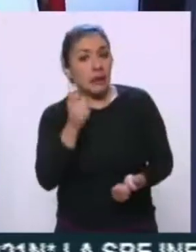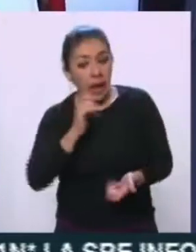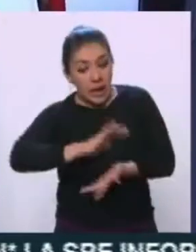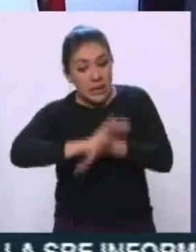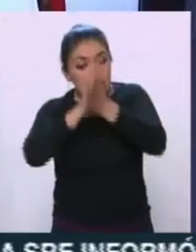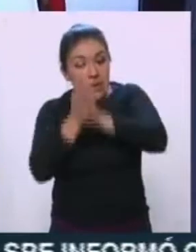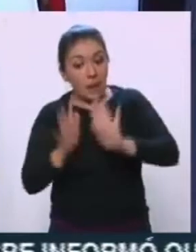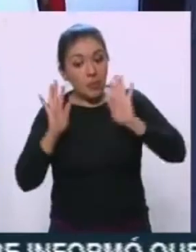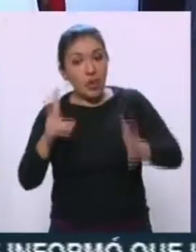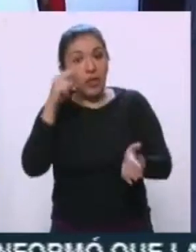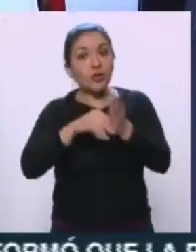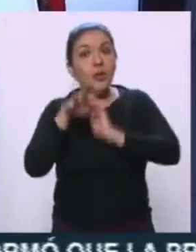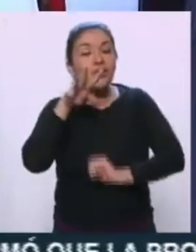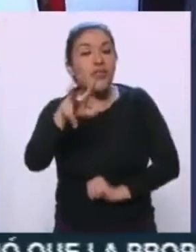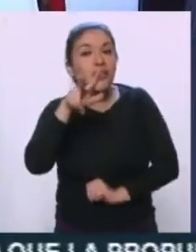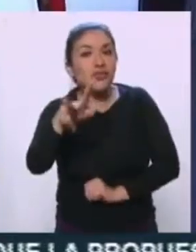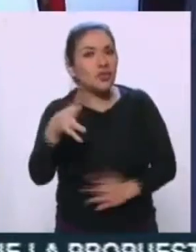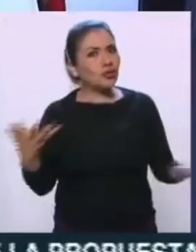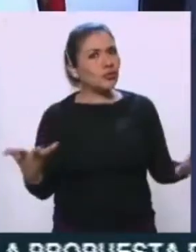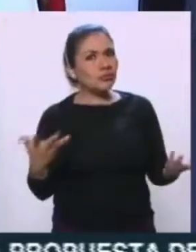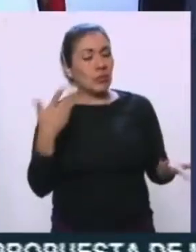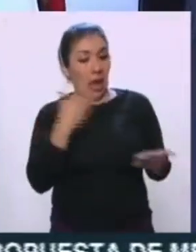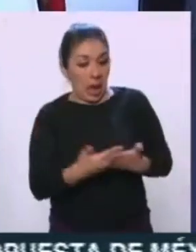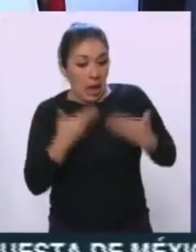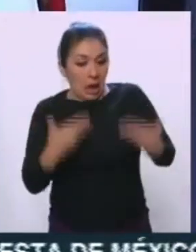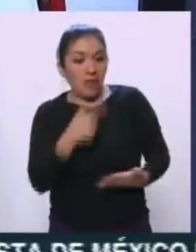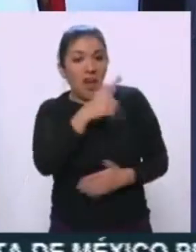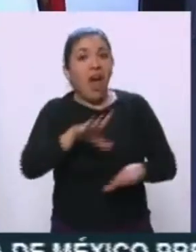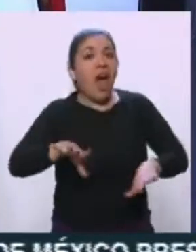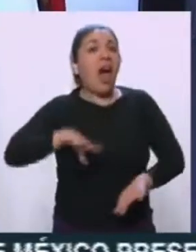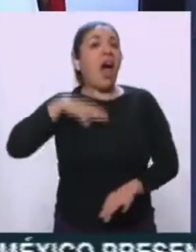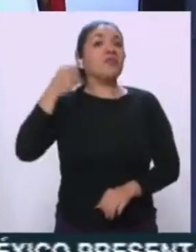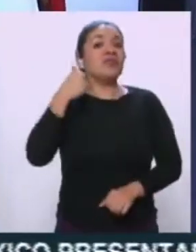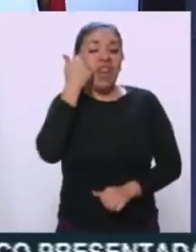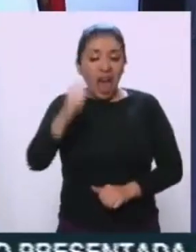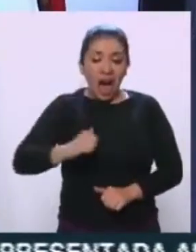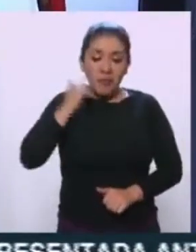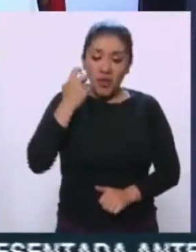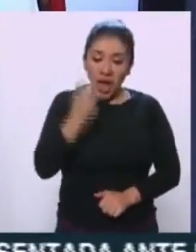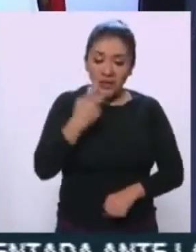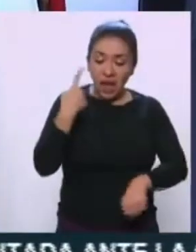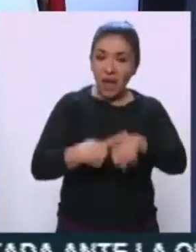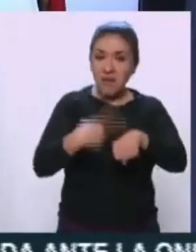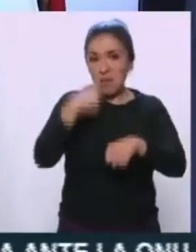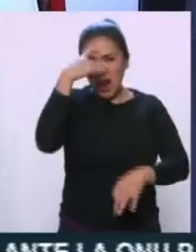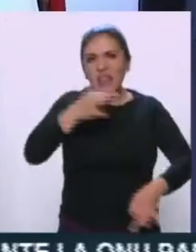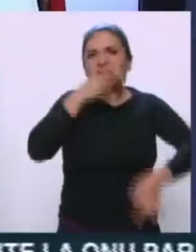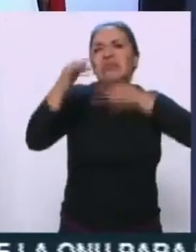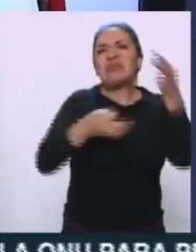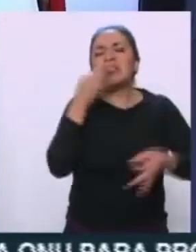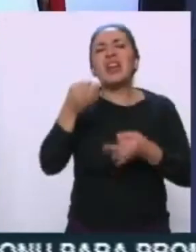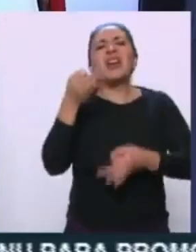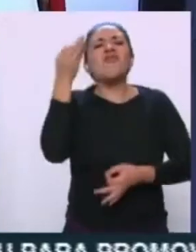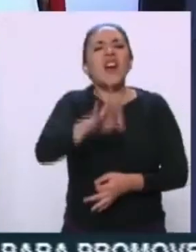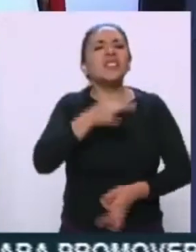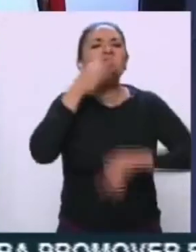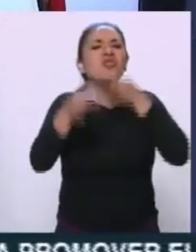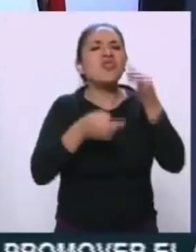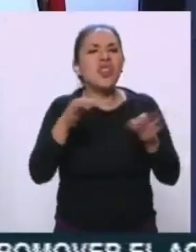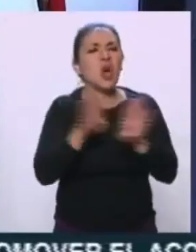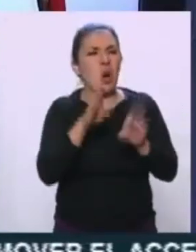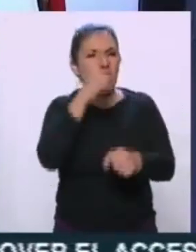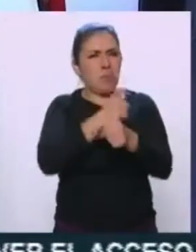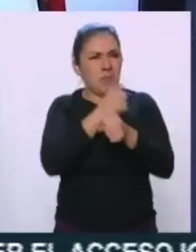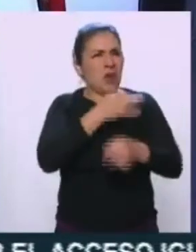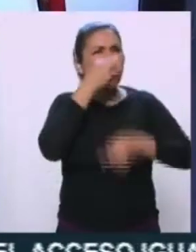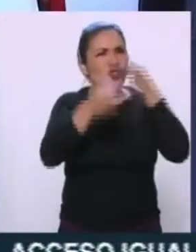cambio del 2018 y que ahora aprovechan la pandemia para divulgar noticias falsas. Por ejemplo, la primera etapa de